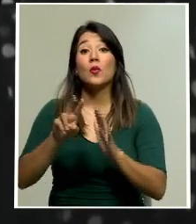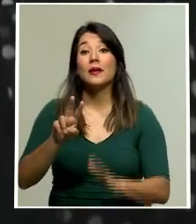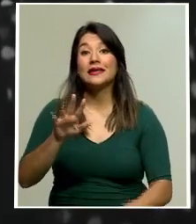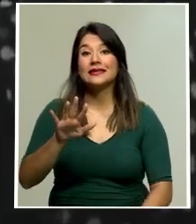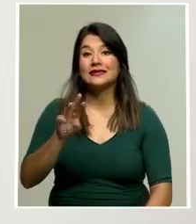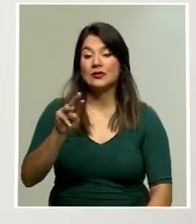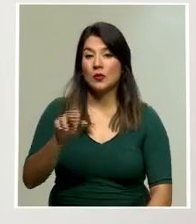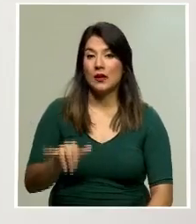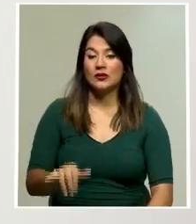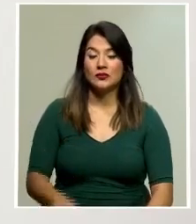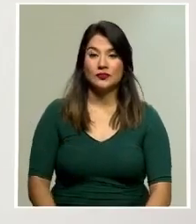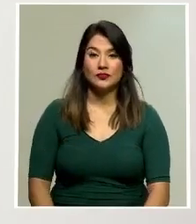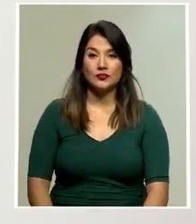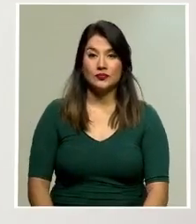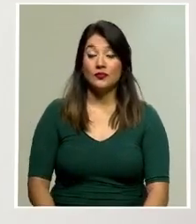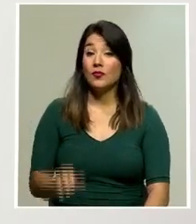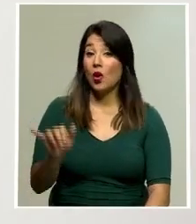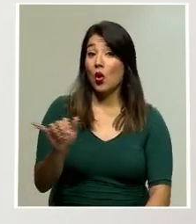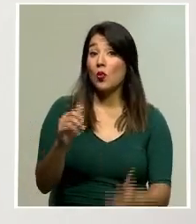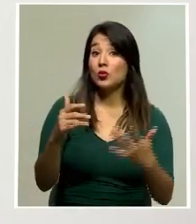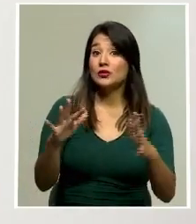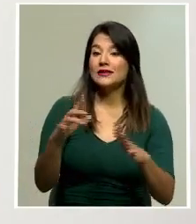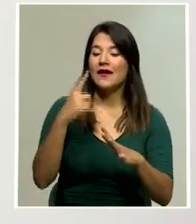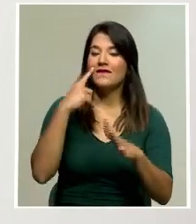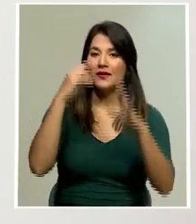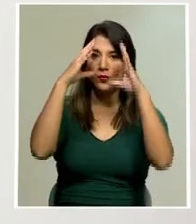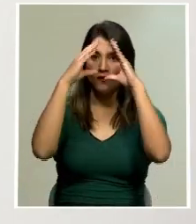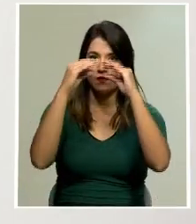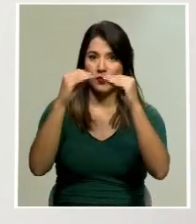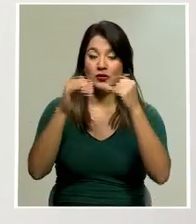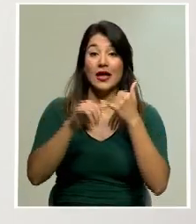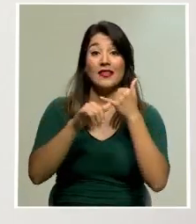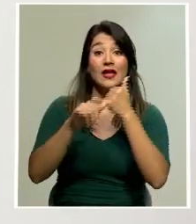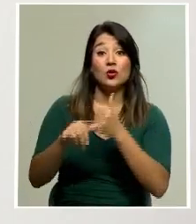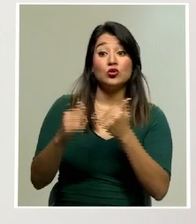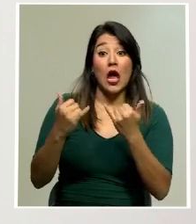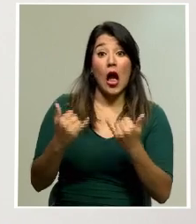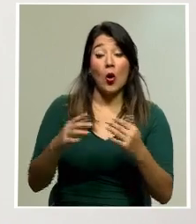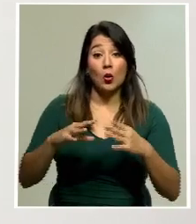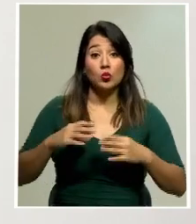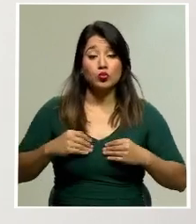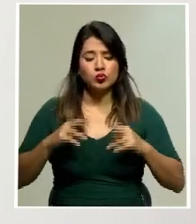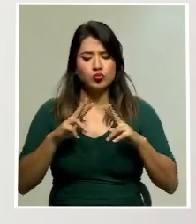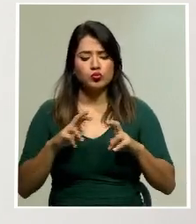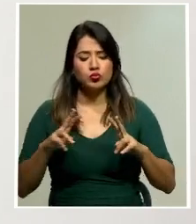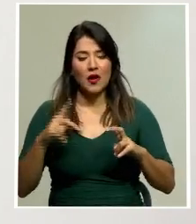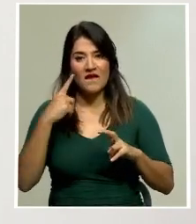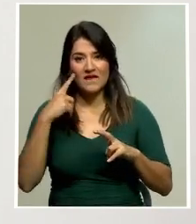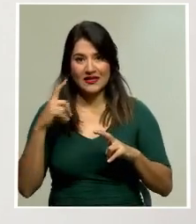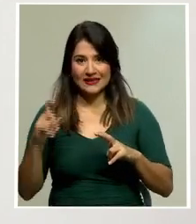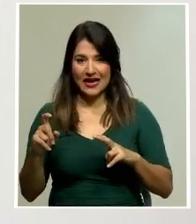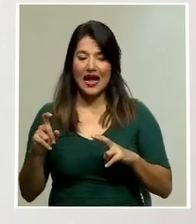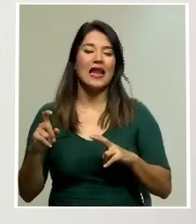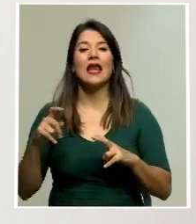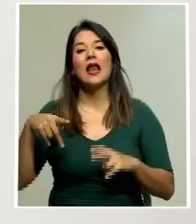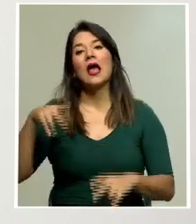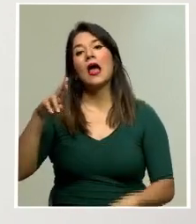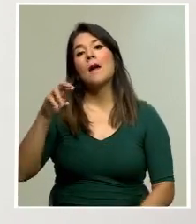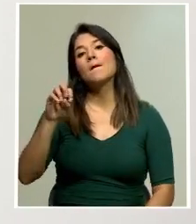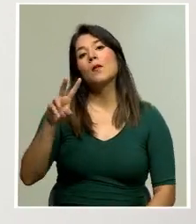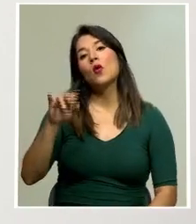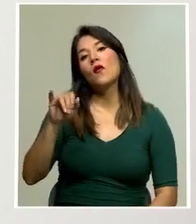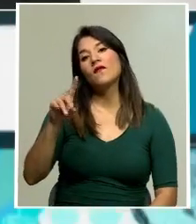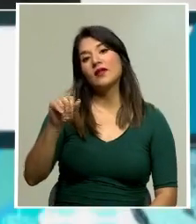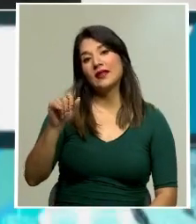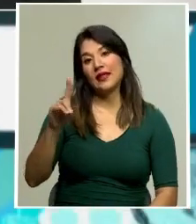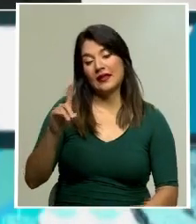mayo. Bien, tal y como lo veíamos en la información, la denuncia está siendo analizada por la Fiscalía, tanto de Probidad como también la Fiscalía